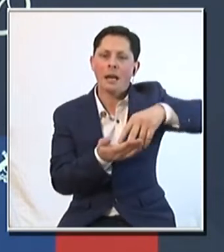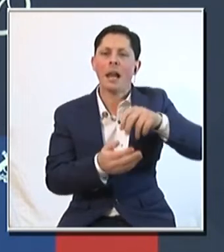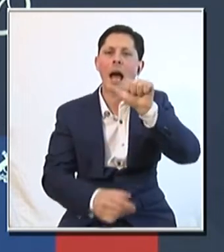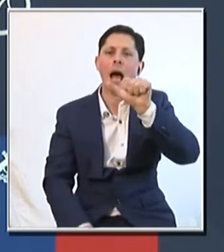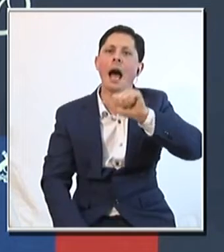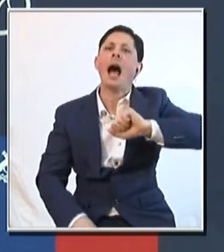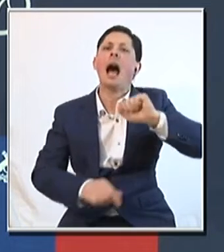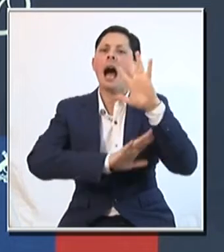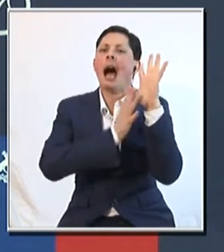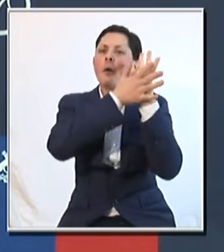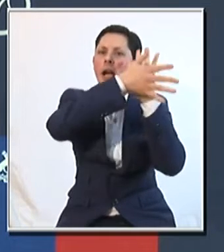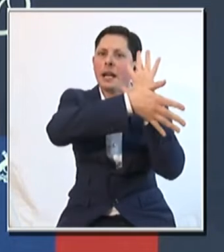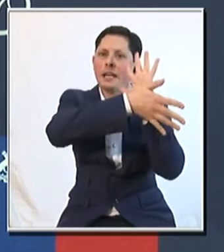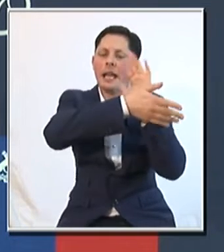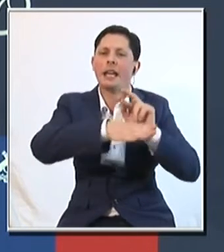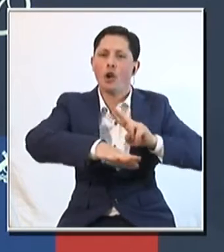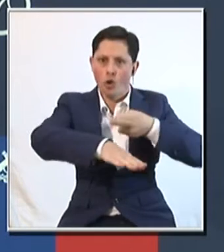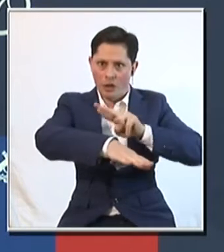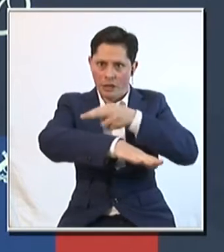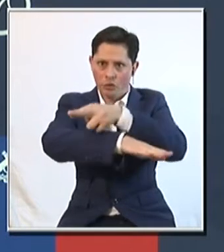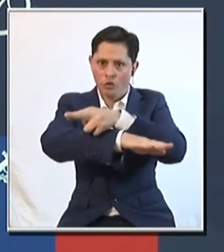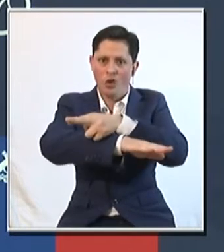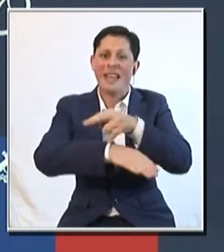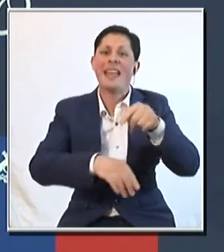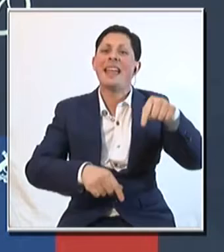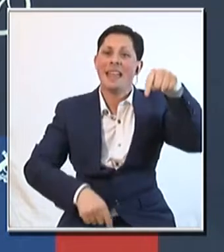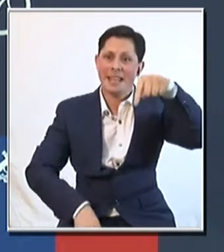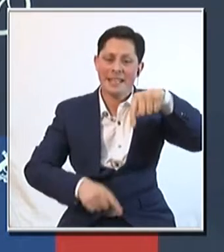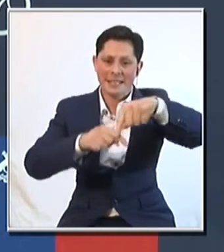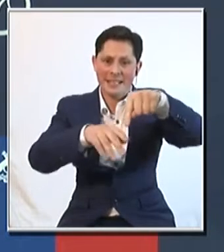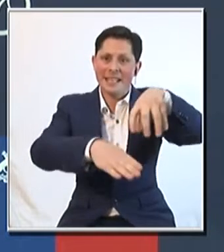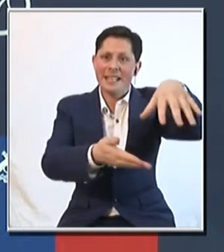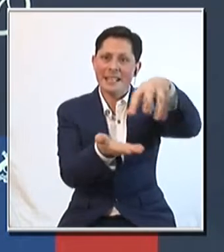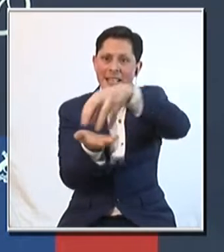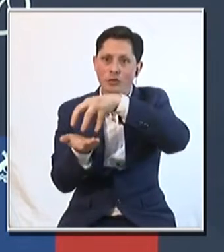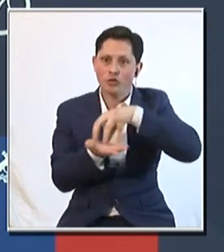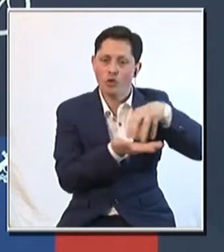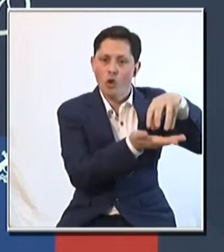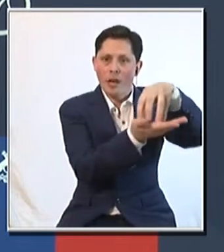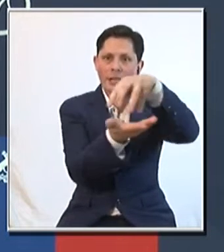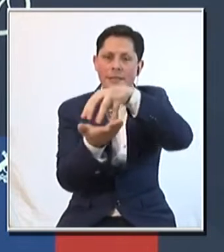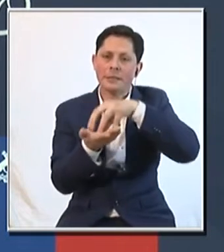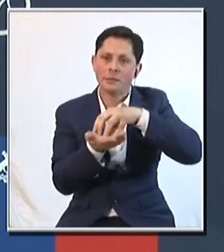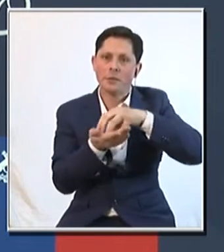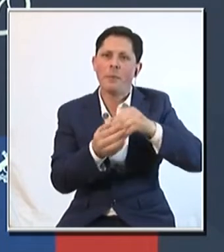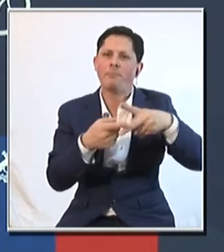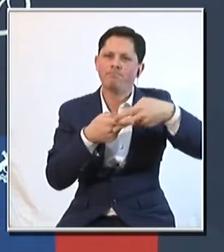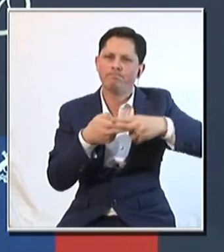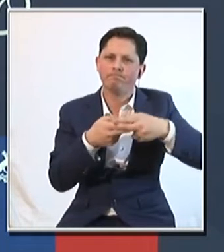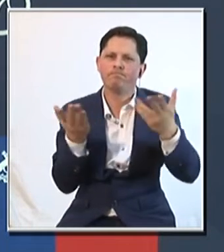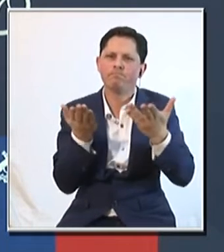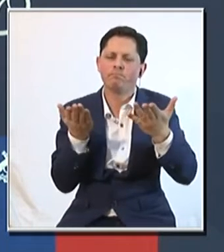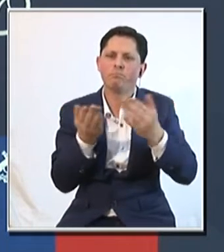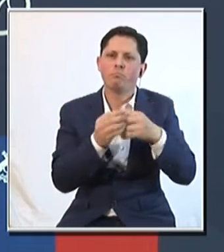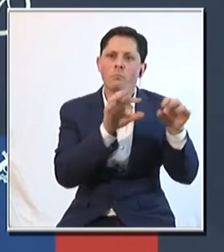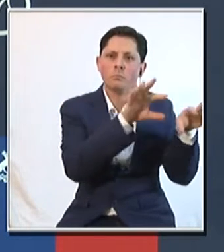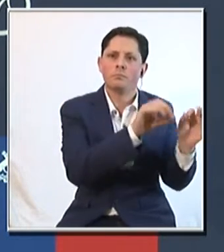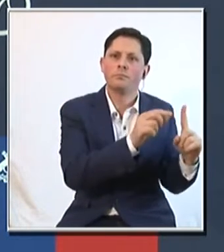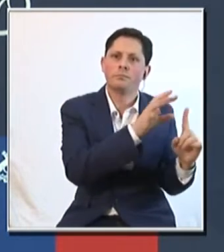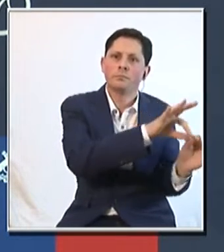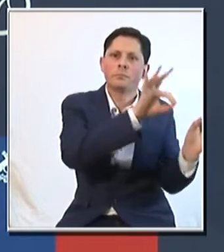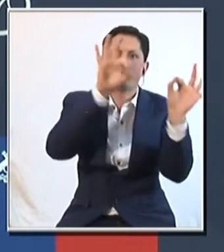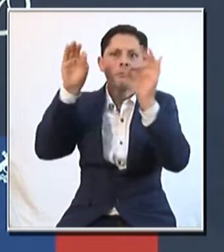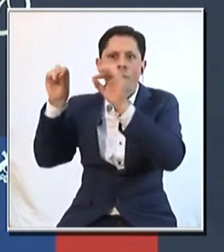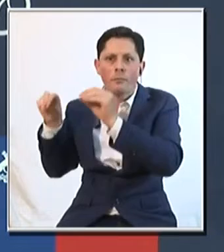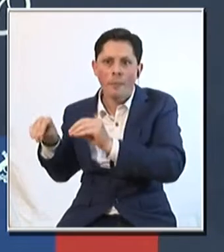y Los Ríos. Es en estas zonas donde hemos desplegado distintas estrategias, como por ejemplo la derivación a otros